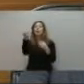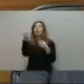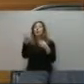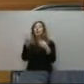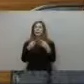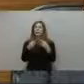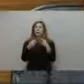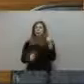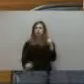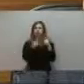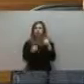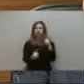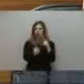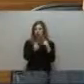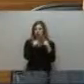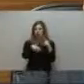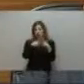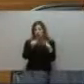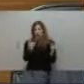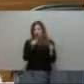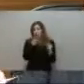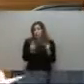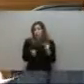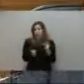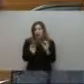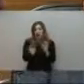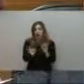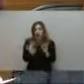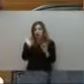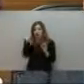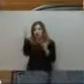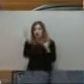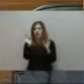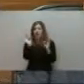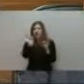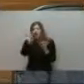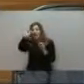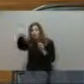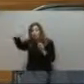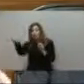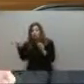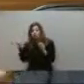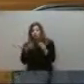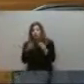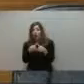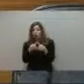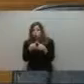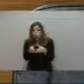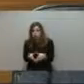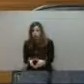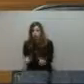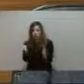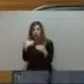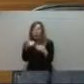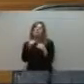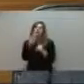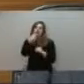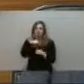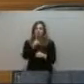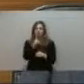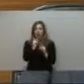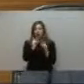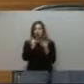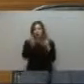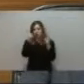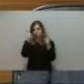nuestra región, en Asturias. En otros no se produjeron hundimientos, bueno, salvo 2 casos